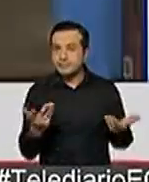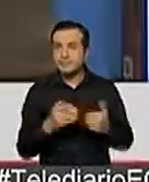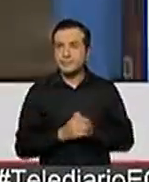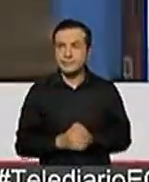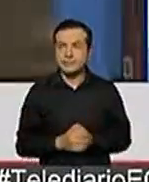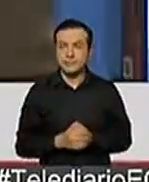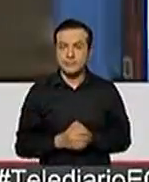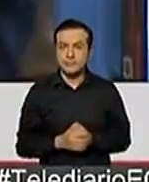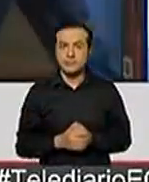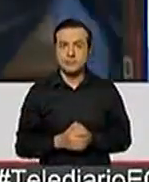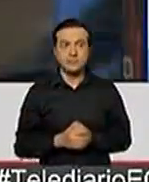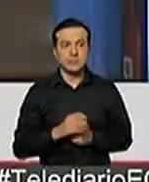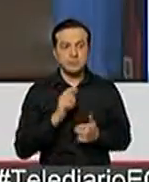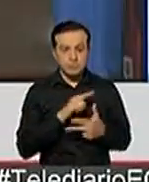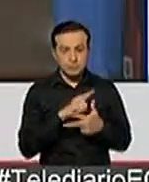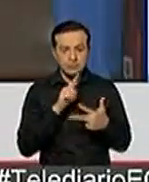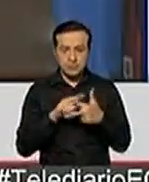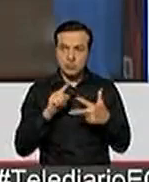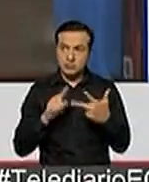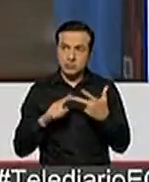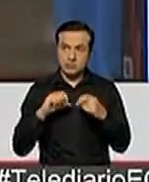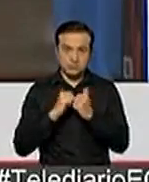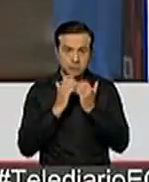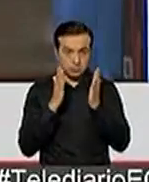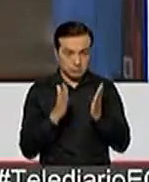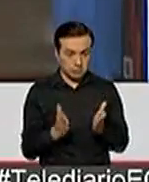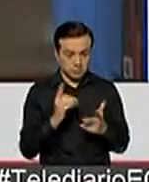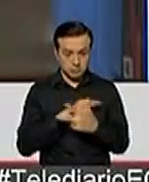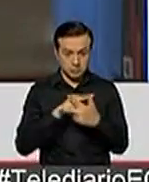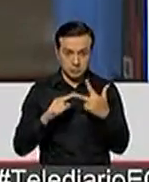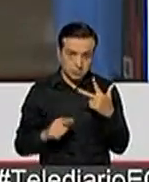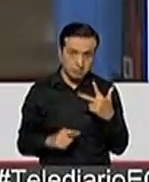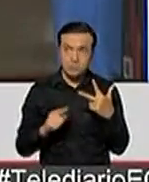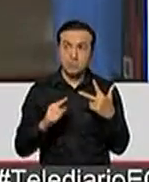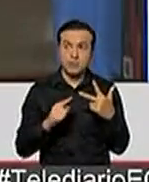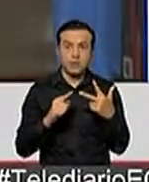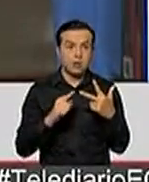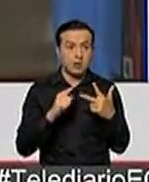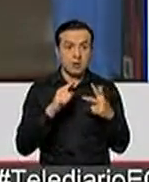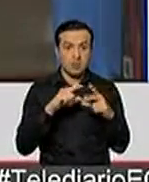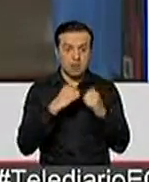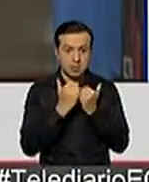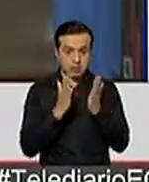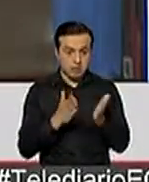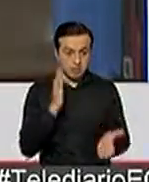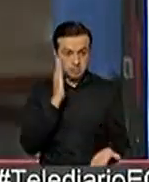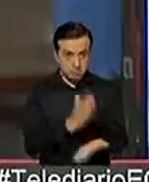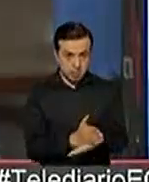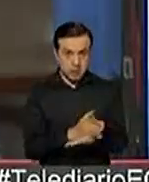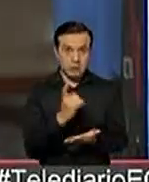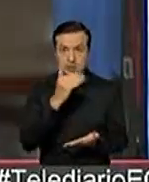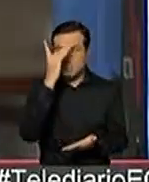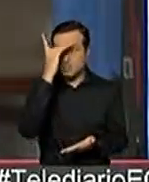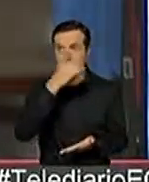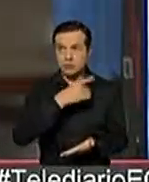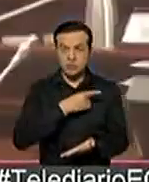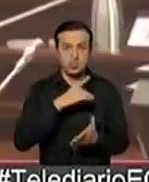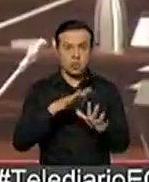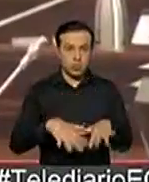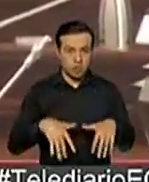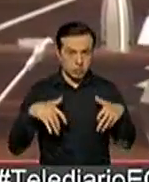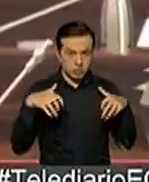Para que puedan dejar de ser los asambleístas, perder esa condición, tiene que pasar por una resolución del